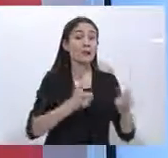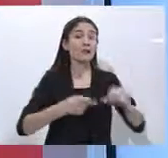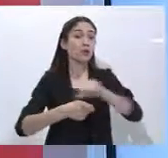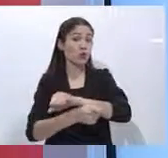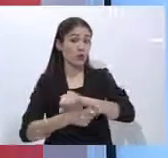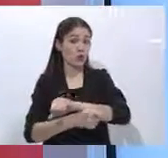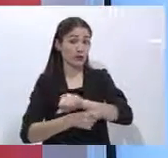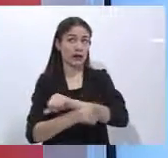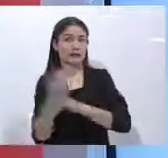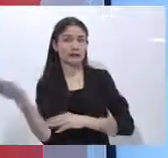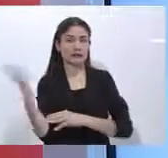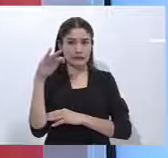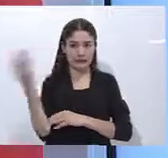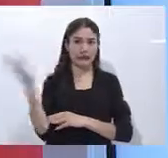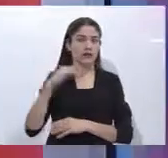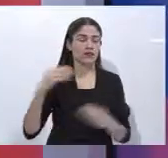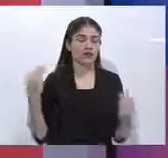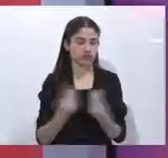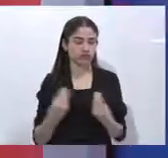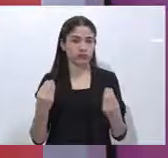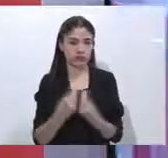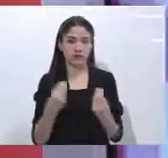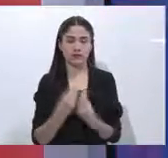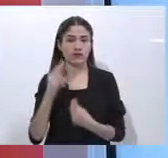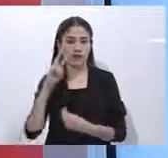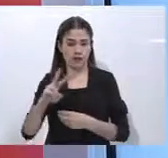afectó al precio en los últimos días